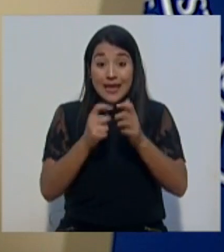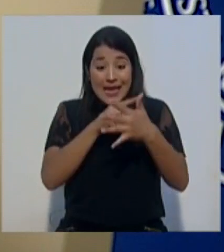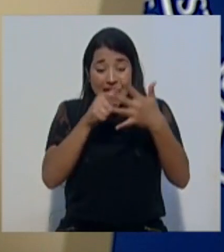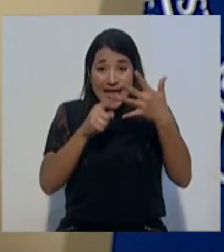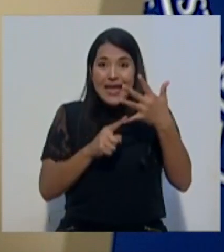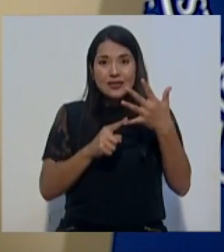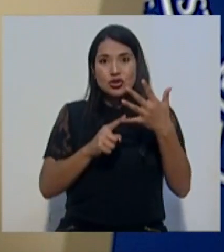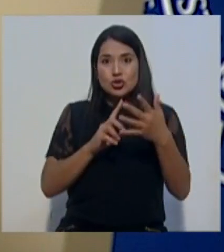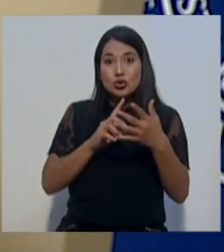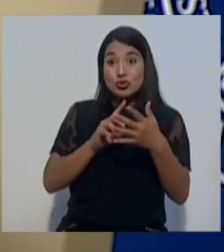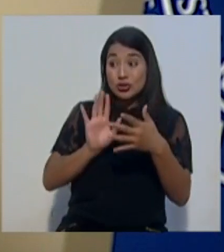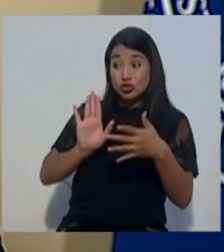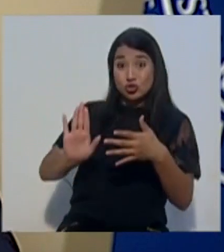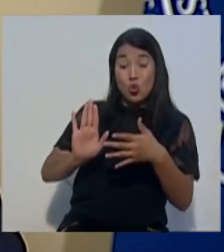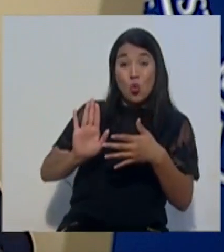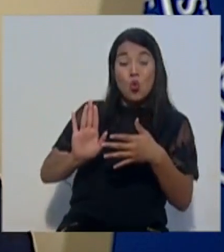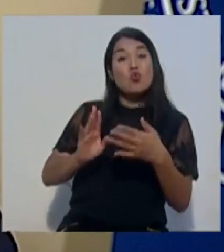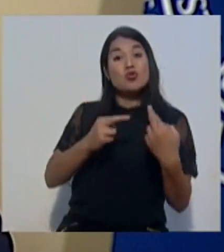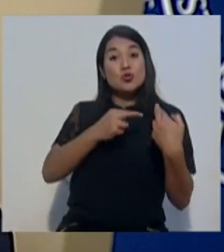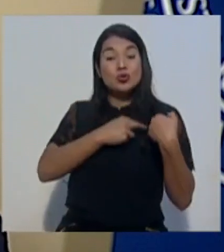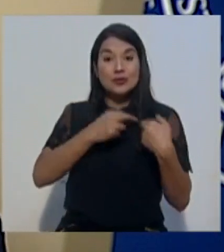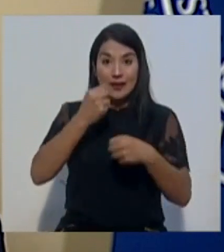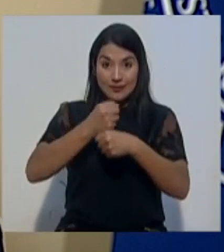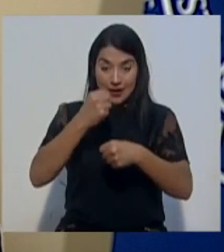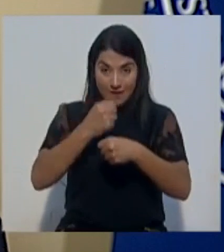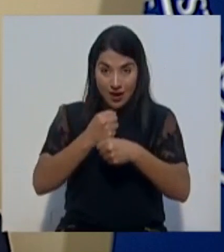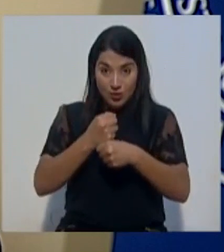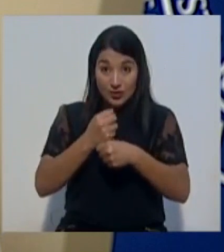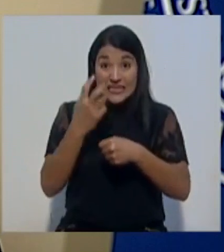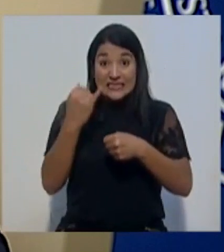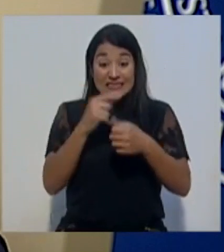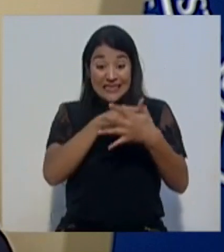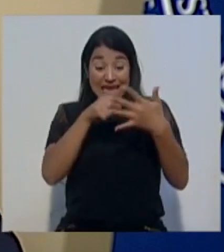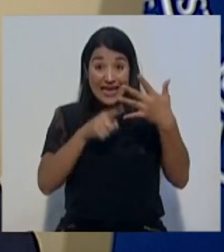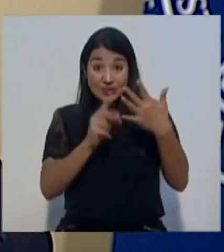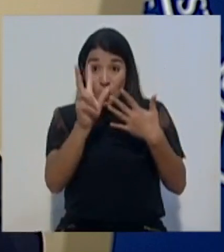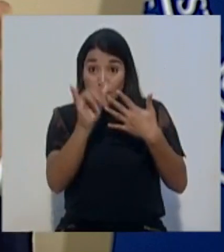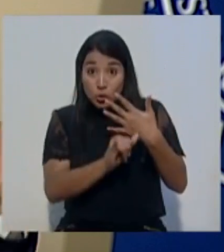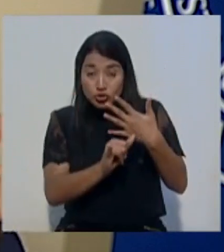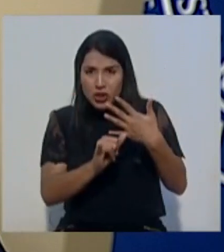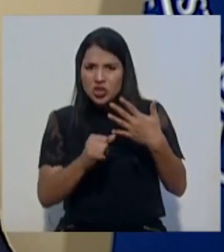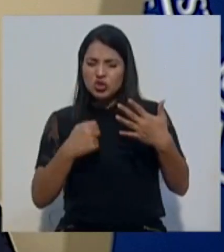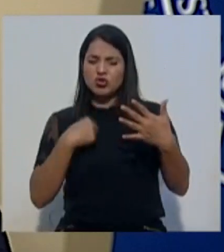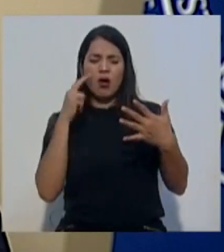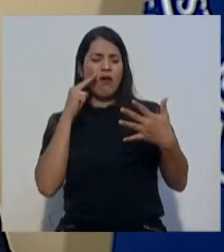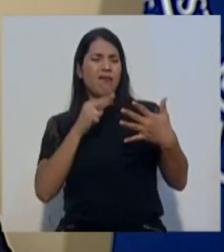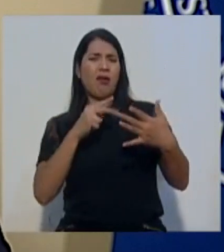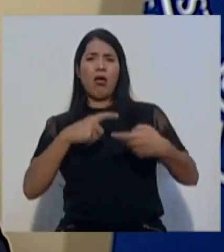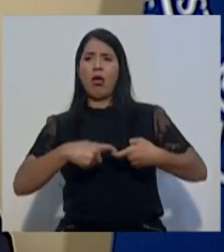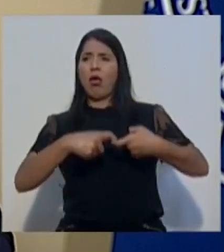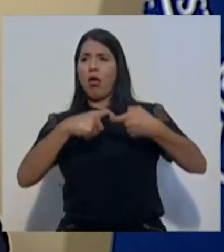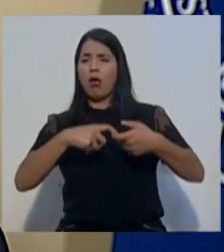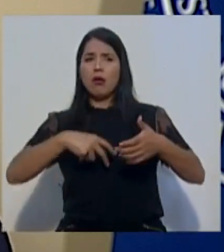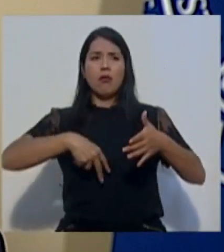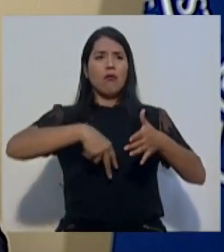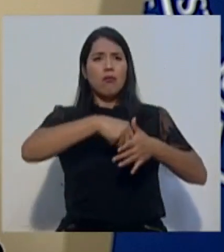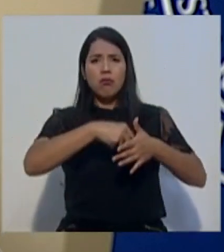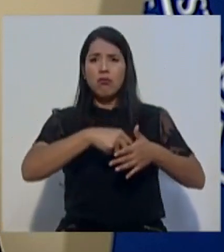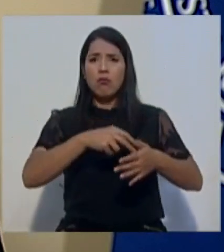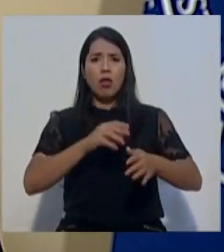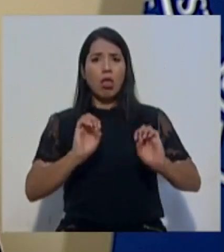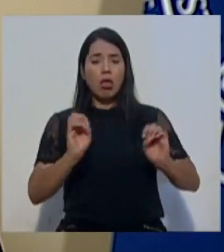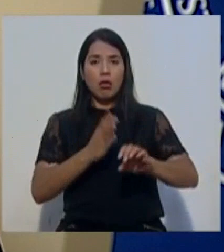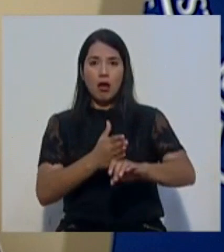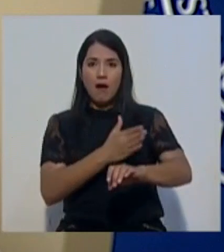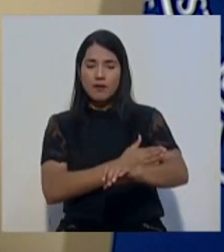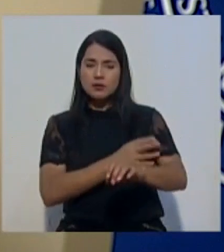central de su agenda de trabajo. Si esos proyectos, que son nuestra prioridad, yo los viera estancados, moribundos, ahí